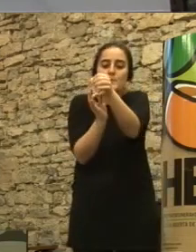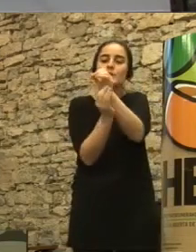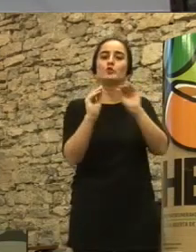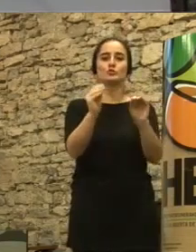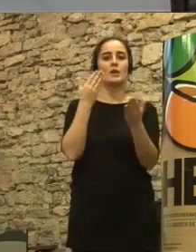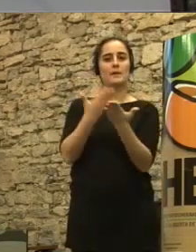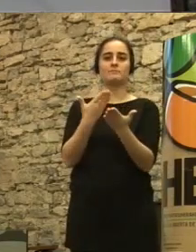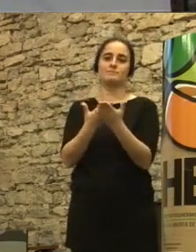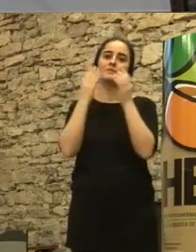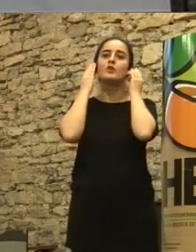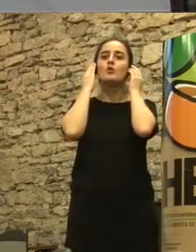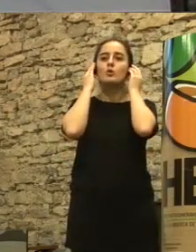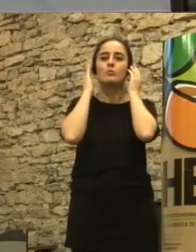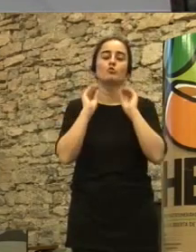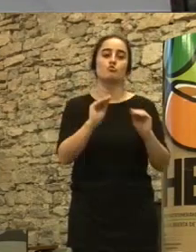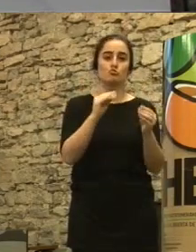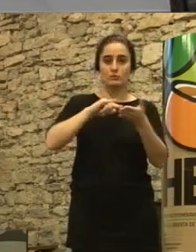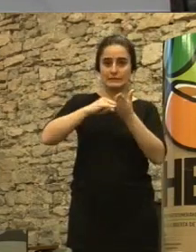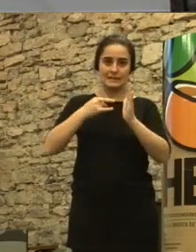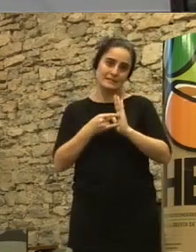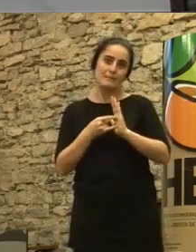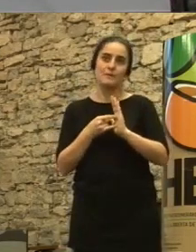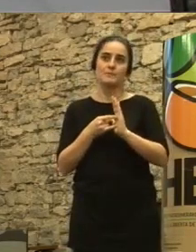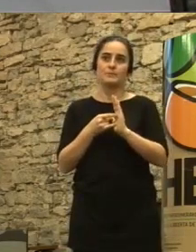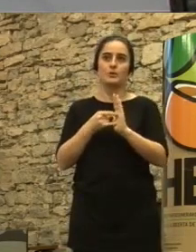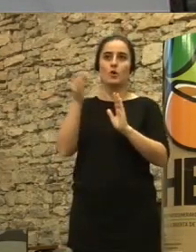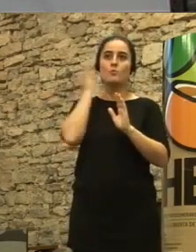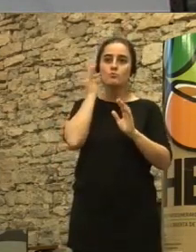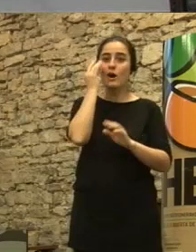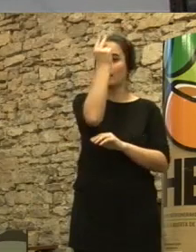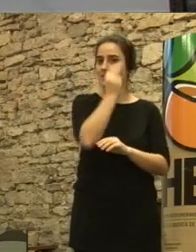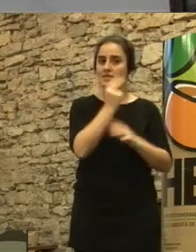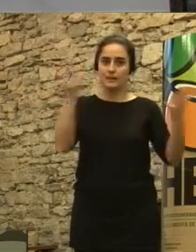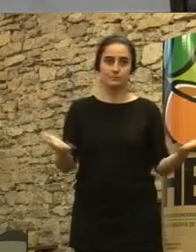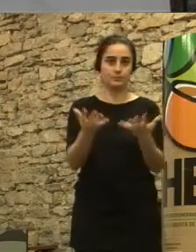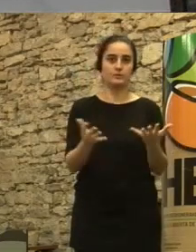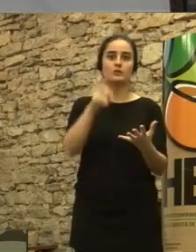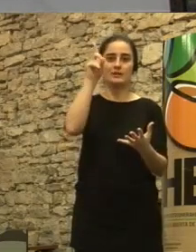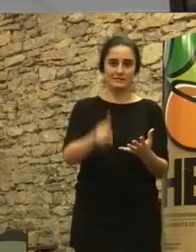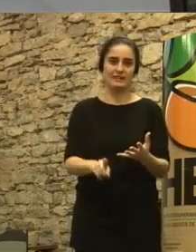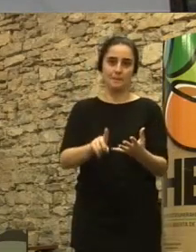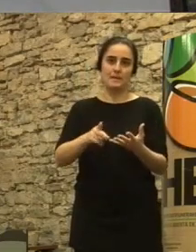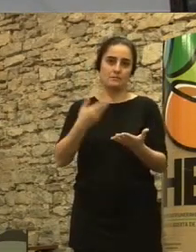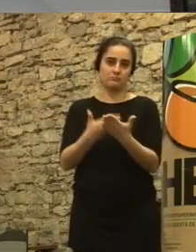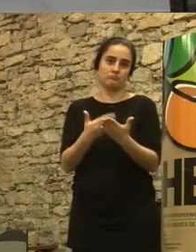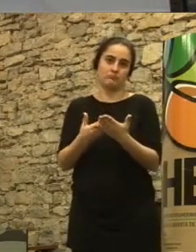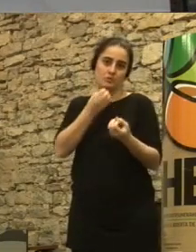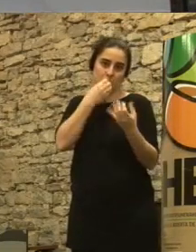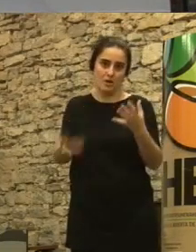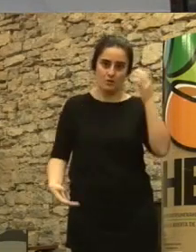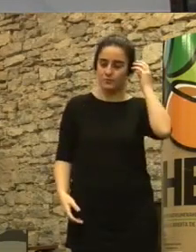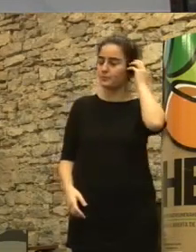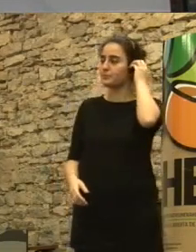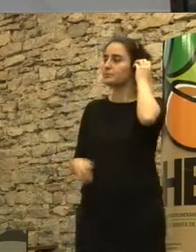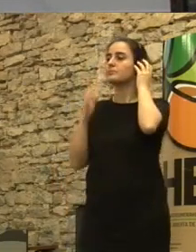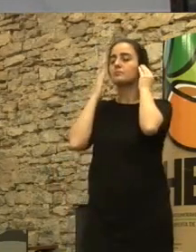para demostrar que su sistema no solamente potencia a la mujer ciega, sino que es objetivamente mejor. Bueno, esos son los